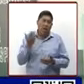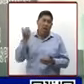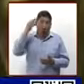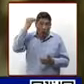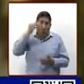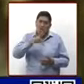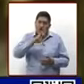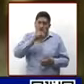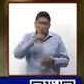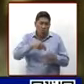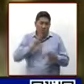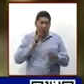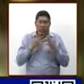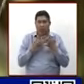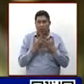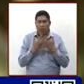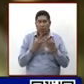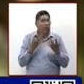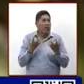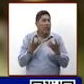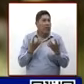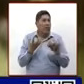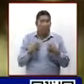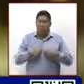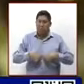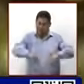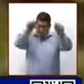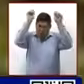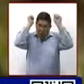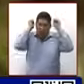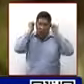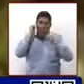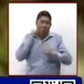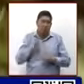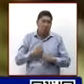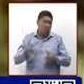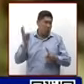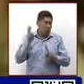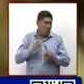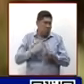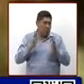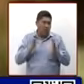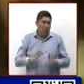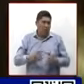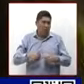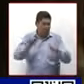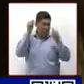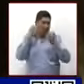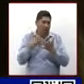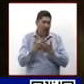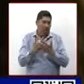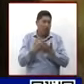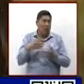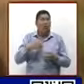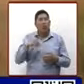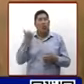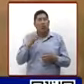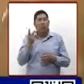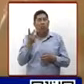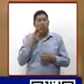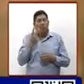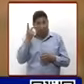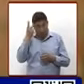cárcel. Yo quisiera que se quede de por vida ese violador ahí, y además quisiera que los otros papás y